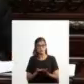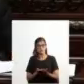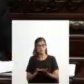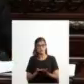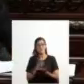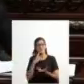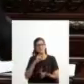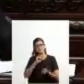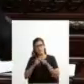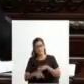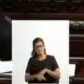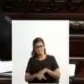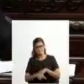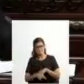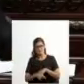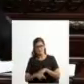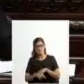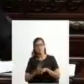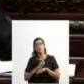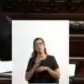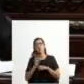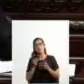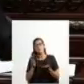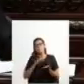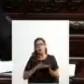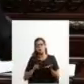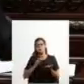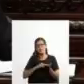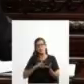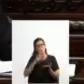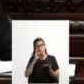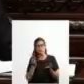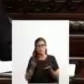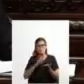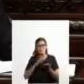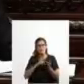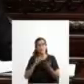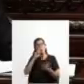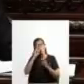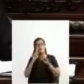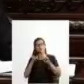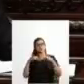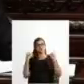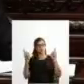que se cambie que no se le cargue más a una parte de los uruguayos y que los uruguayos somos todos